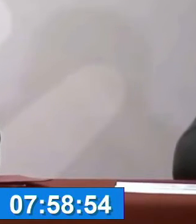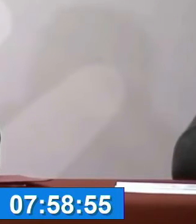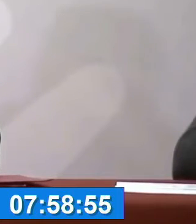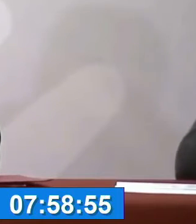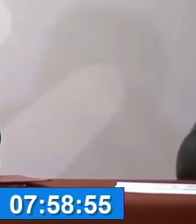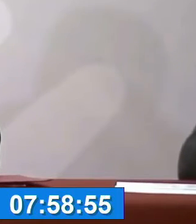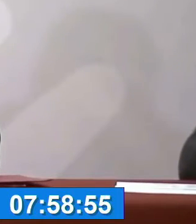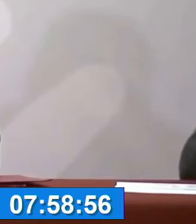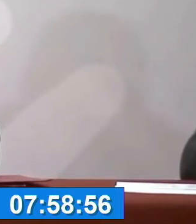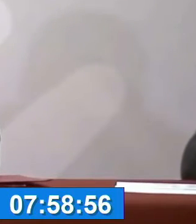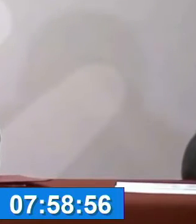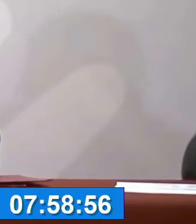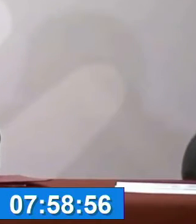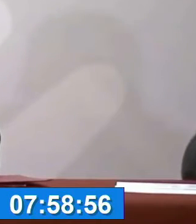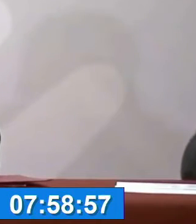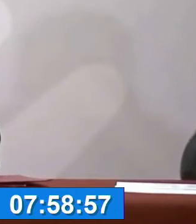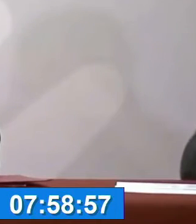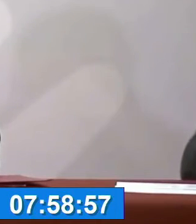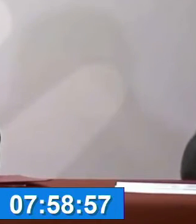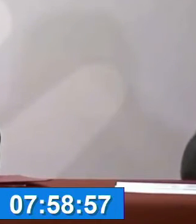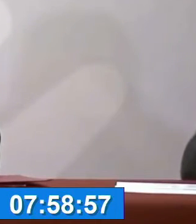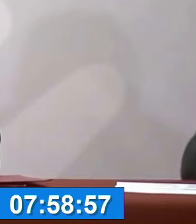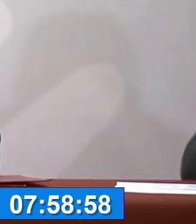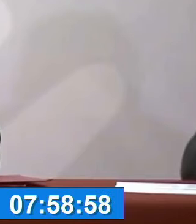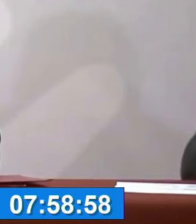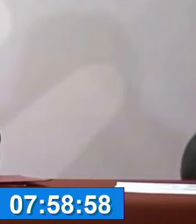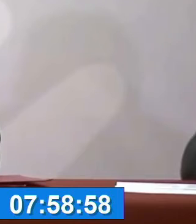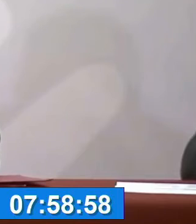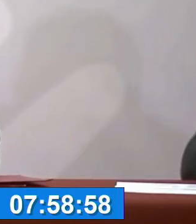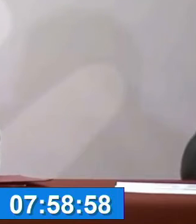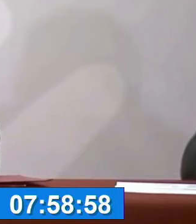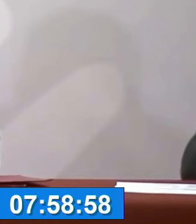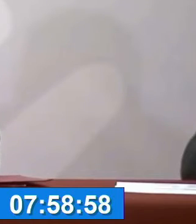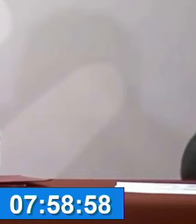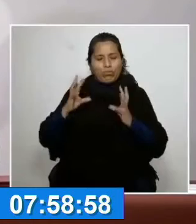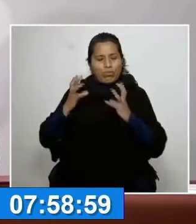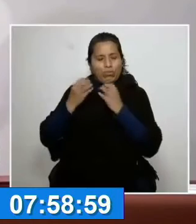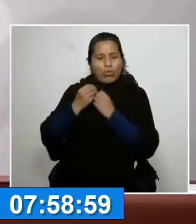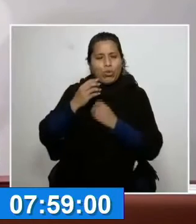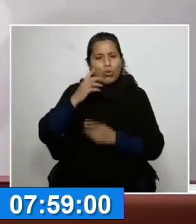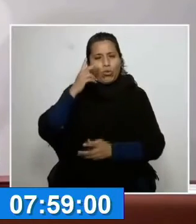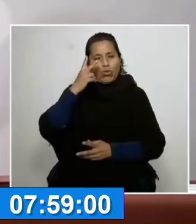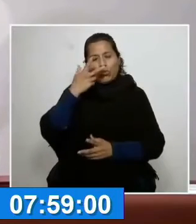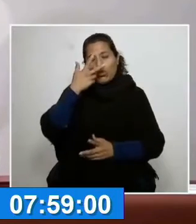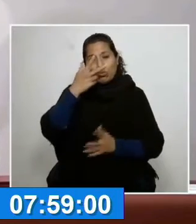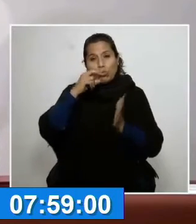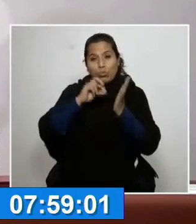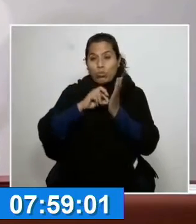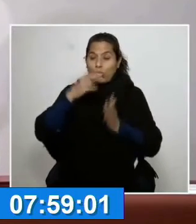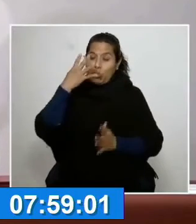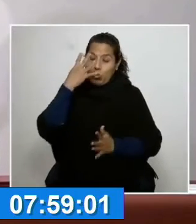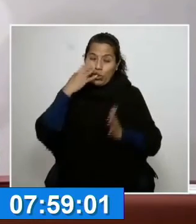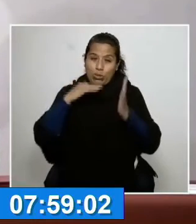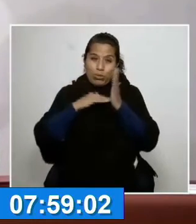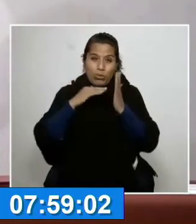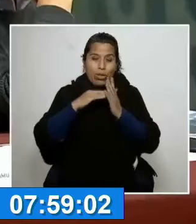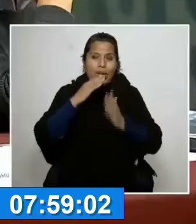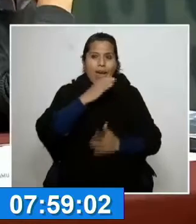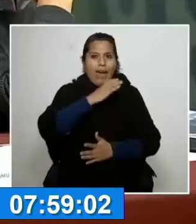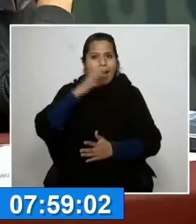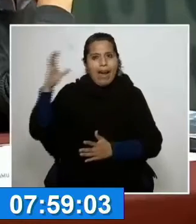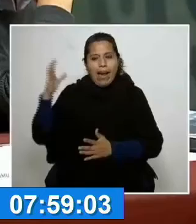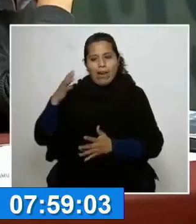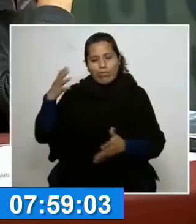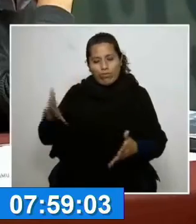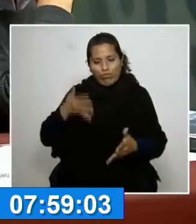a la población rural que se dedica al campo. Dijo que trabaja en coordinación con el gobierno de Zacatecas una